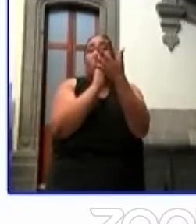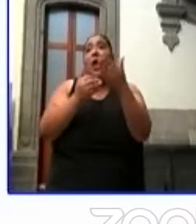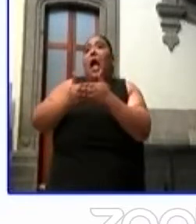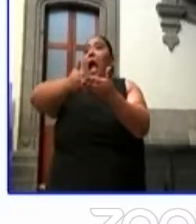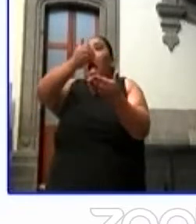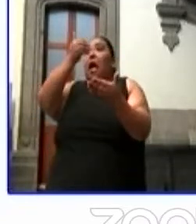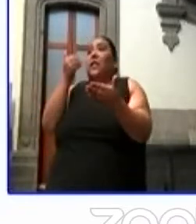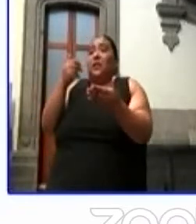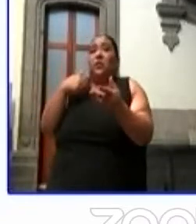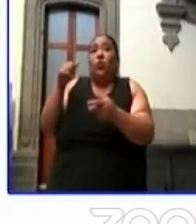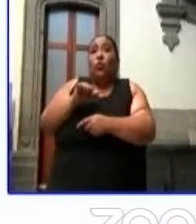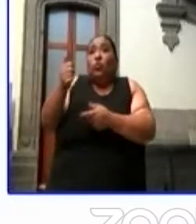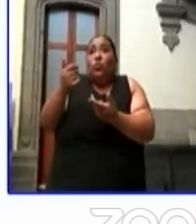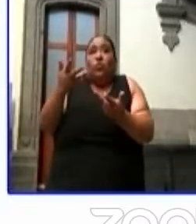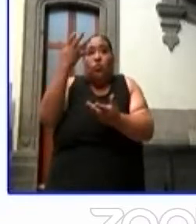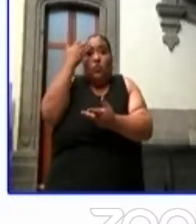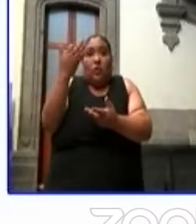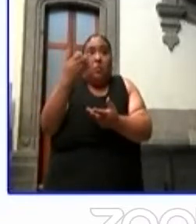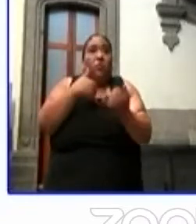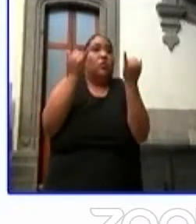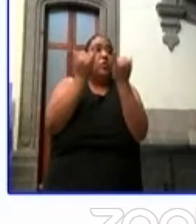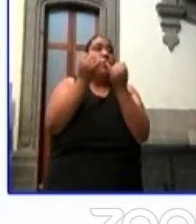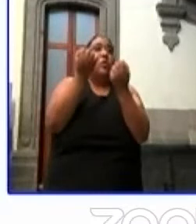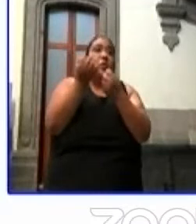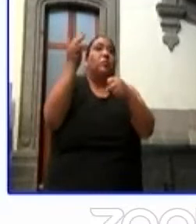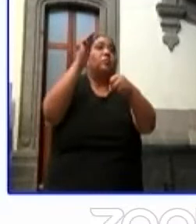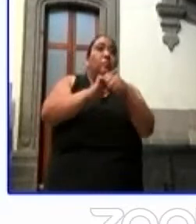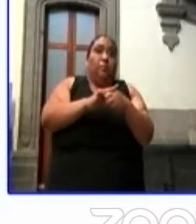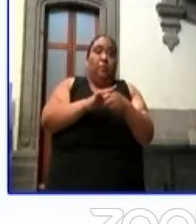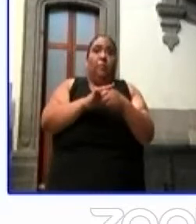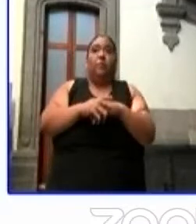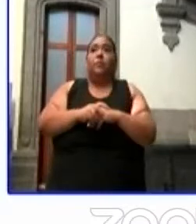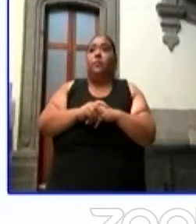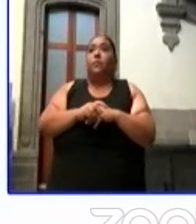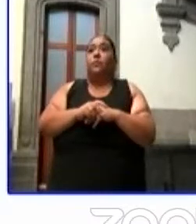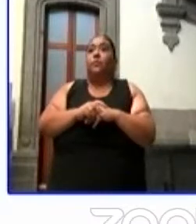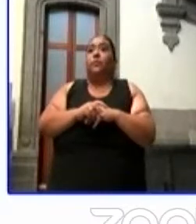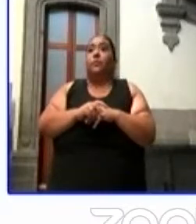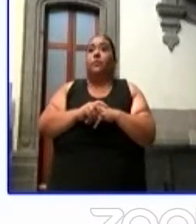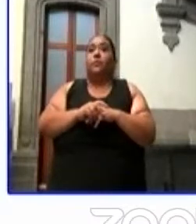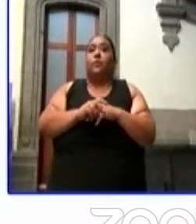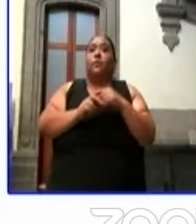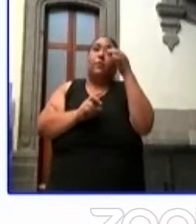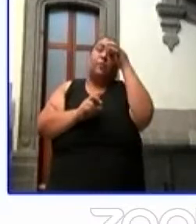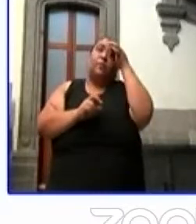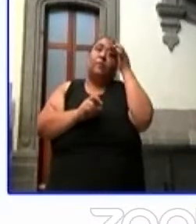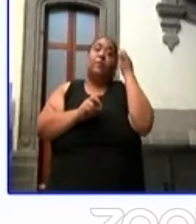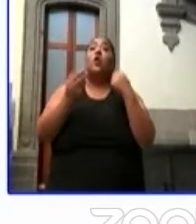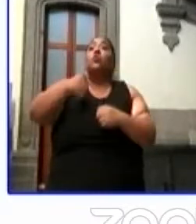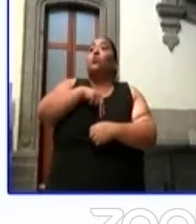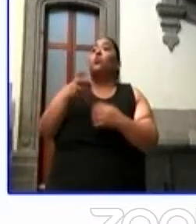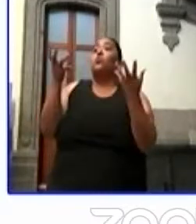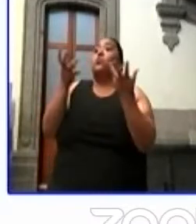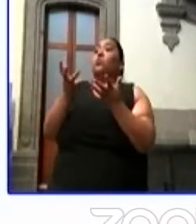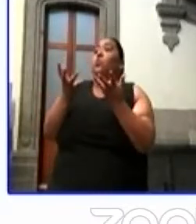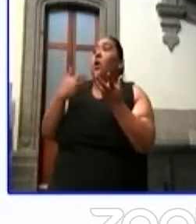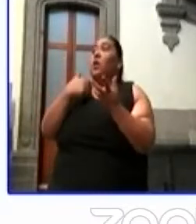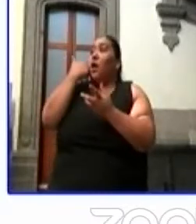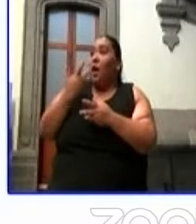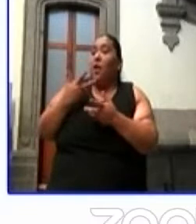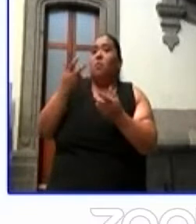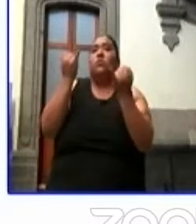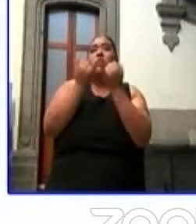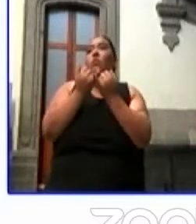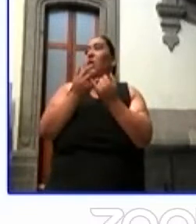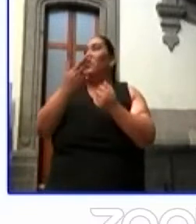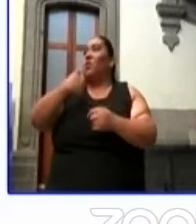otras administraciones. Entonces, esto también lo quisimos hacer en el sentido de que nos dijeran, no, es que este no lo podemos ocupar